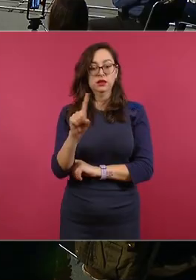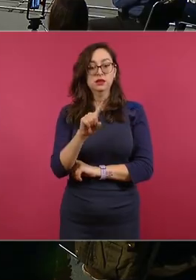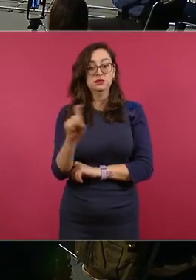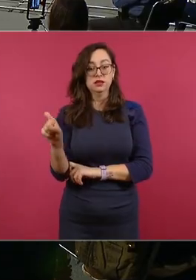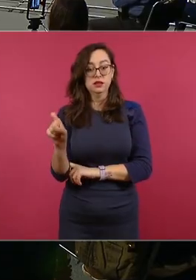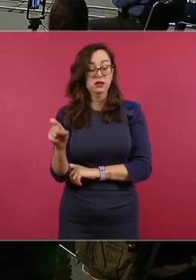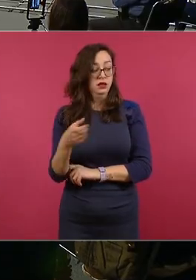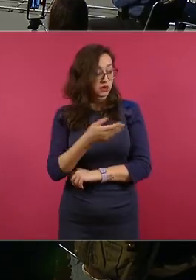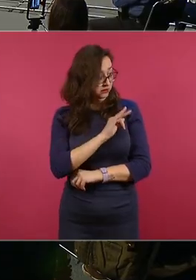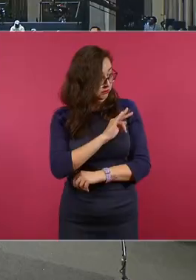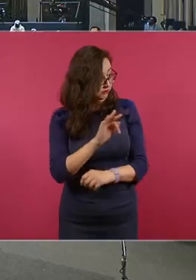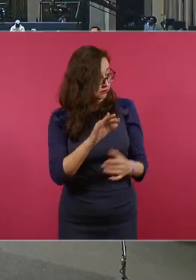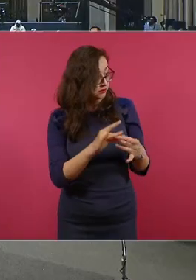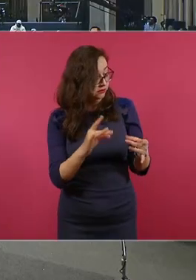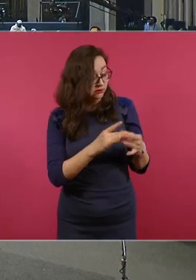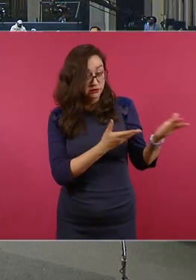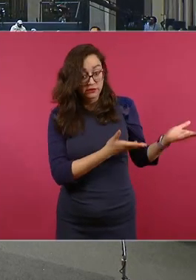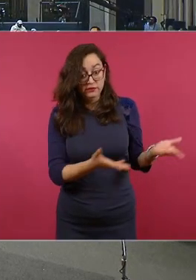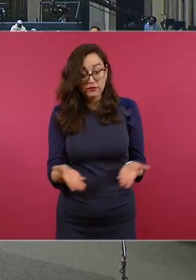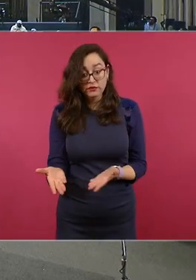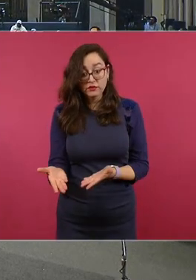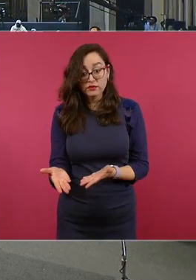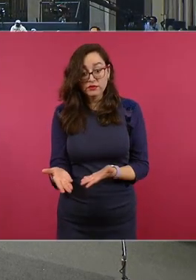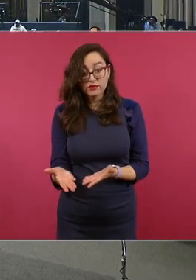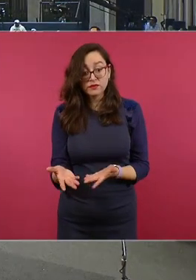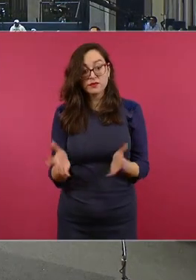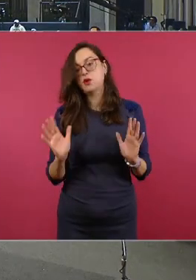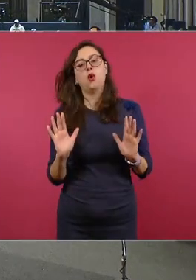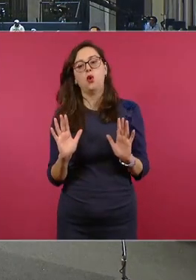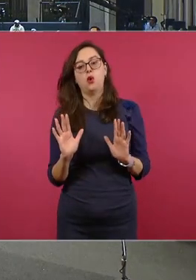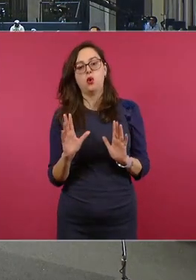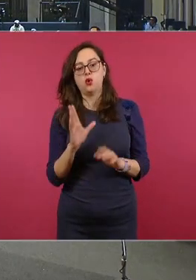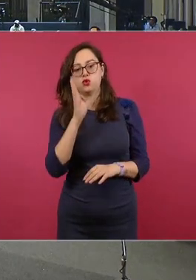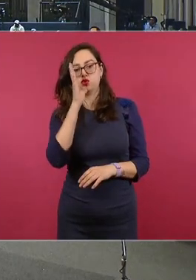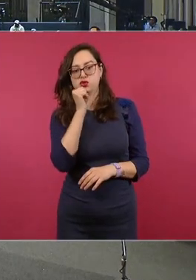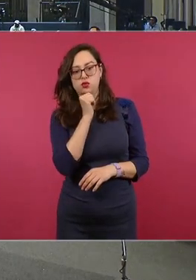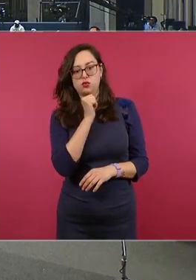¿Por qué no lo explicas? ¿O no es conveniente?